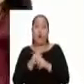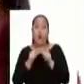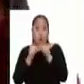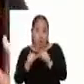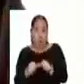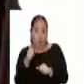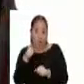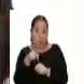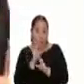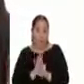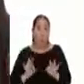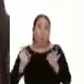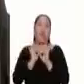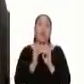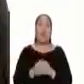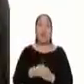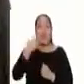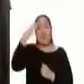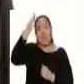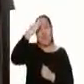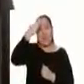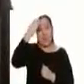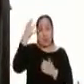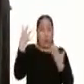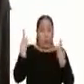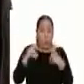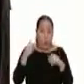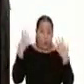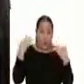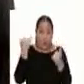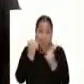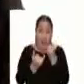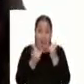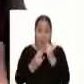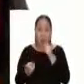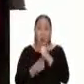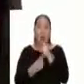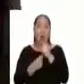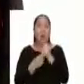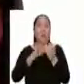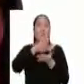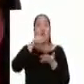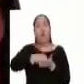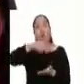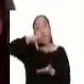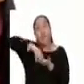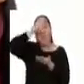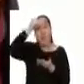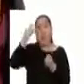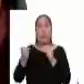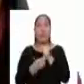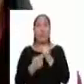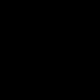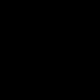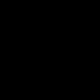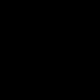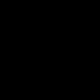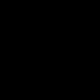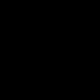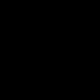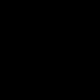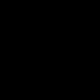importancia. Ya sabes que al concluir debes guardar todo lo aprendido en tu portafolio de aprendizaje. Nos vemos la siguiente clase. ¡Chao!